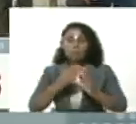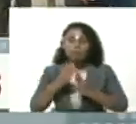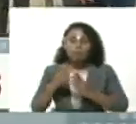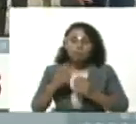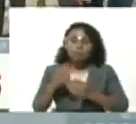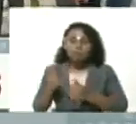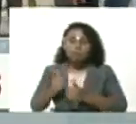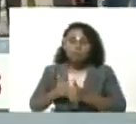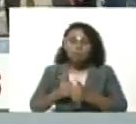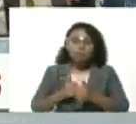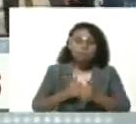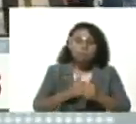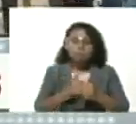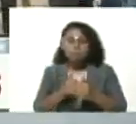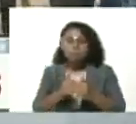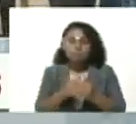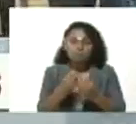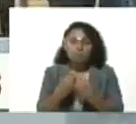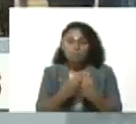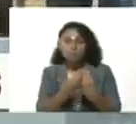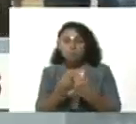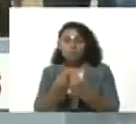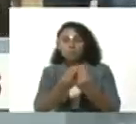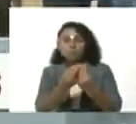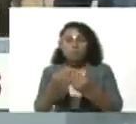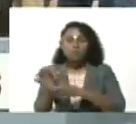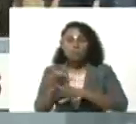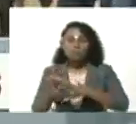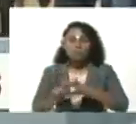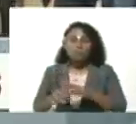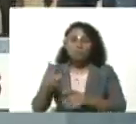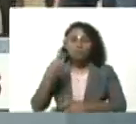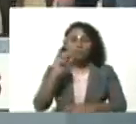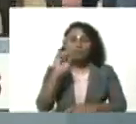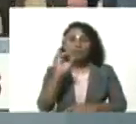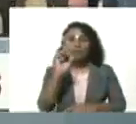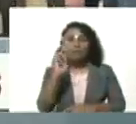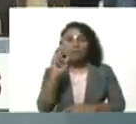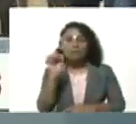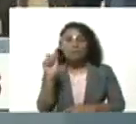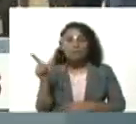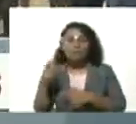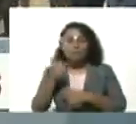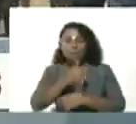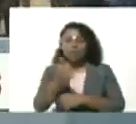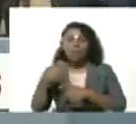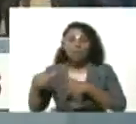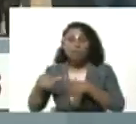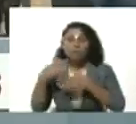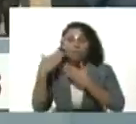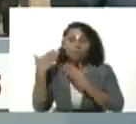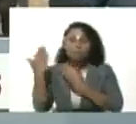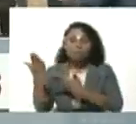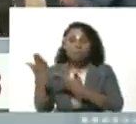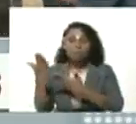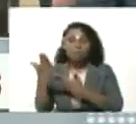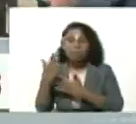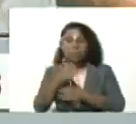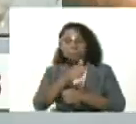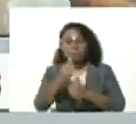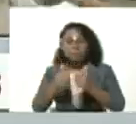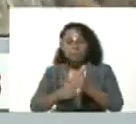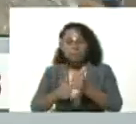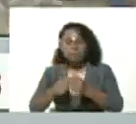Corozo y Pueblo Escondido, los más afectados del municipio de Tobar, nos fueron llevando a cada espacio. Y allí, en la subestación